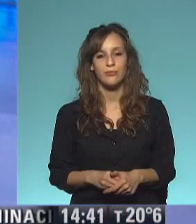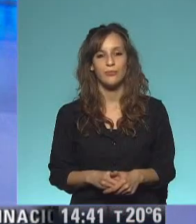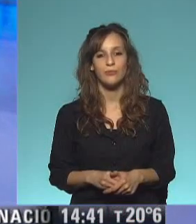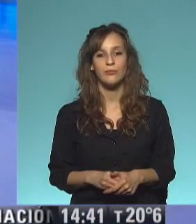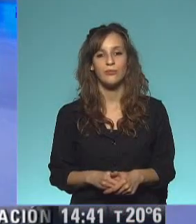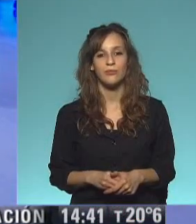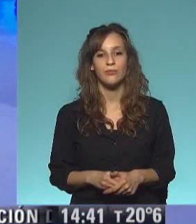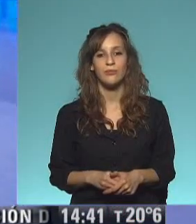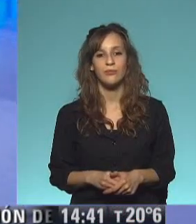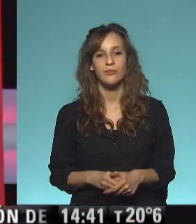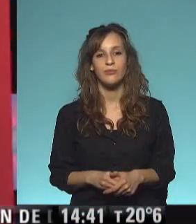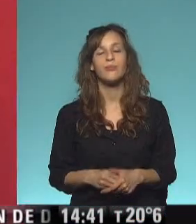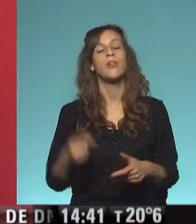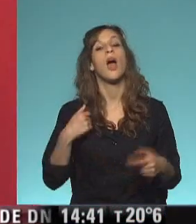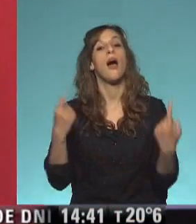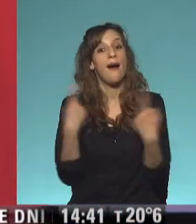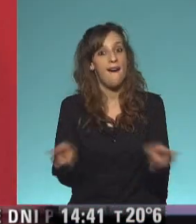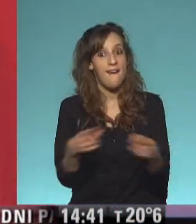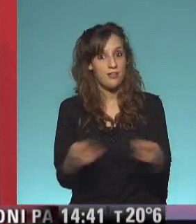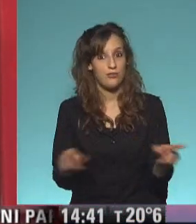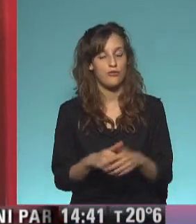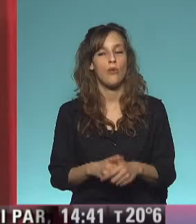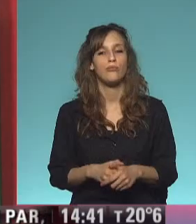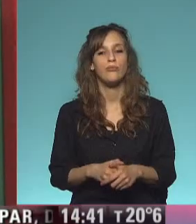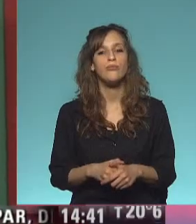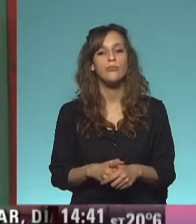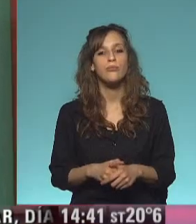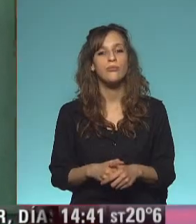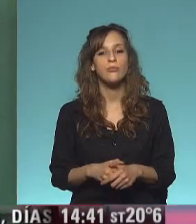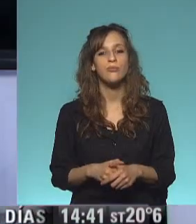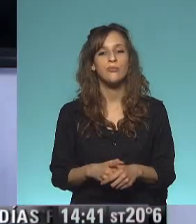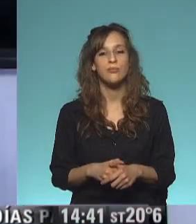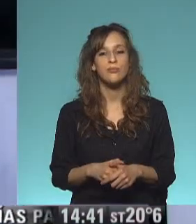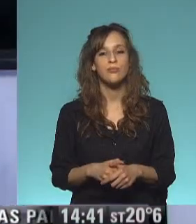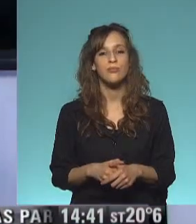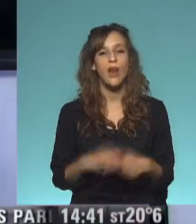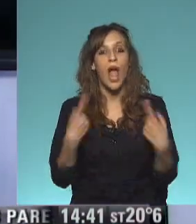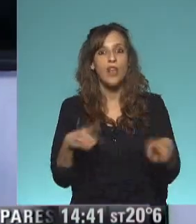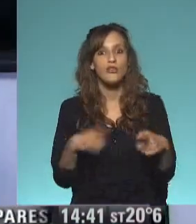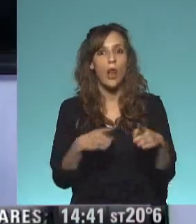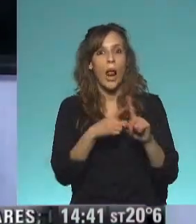para cantar. Aparte es una canción esa que se engorda, ¿no? Porque se va poniendo cada vez más grande.